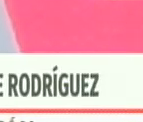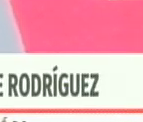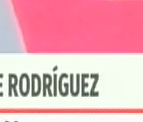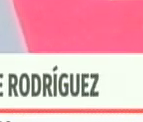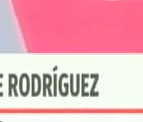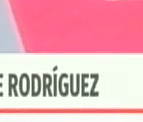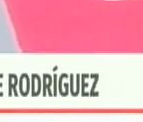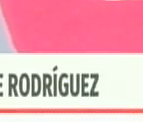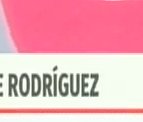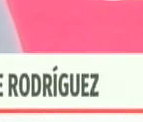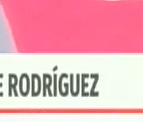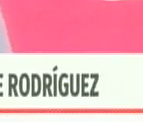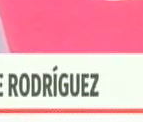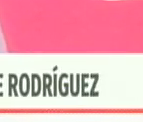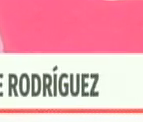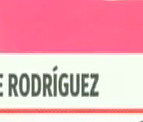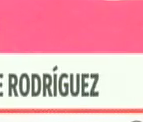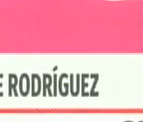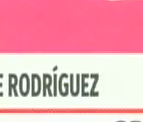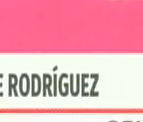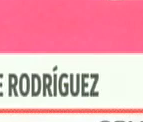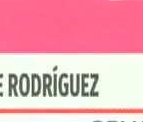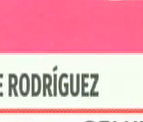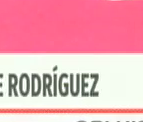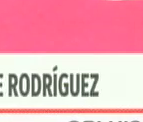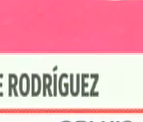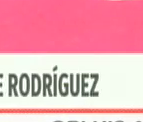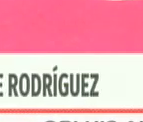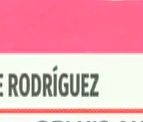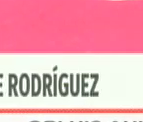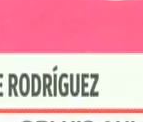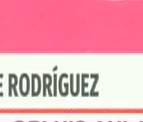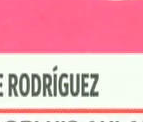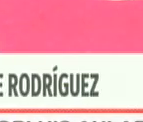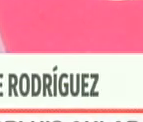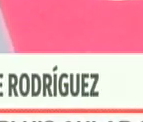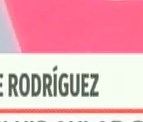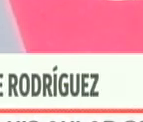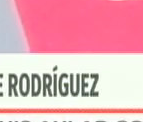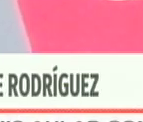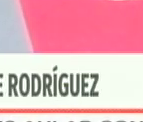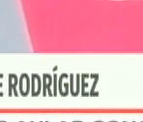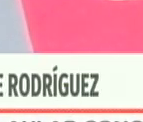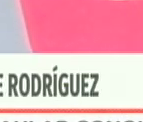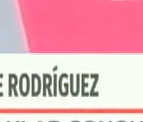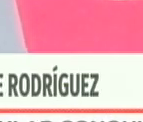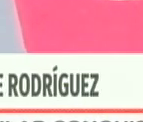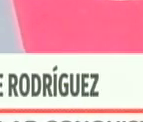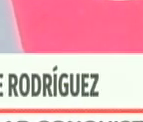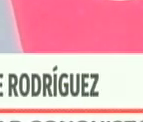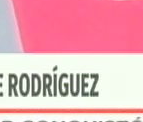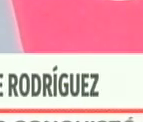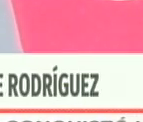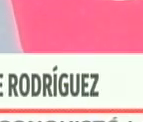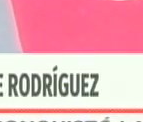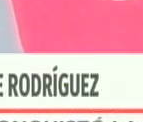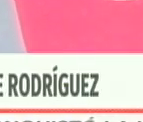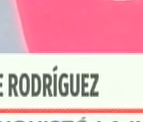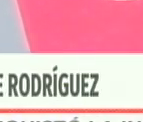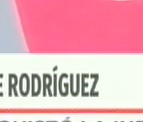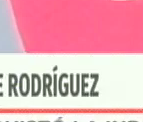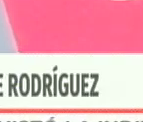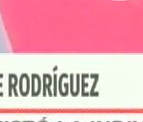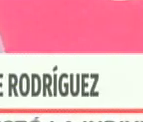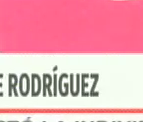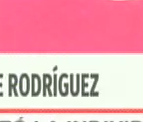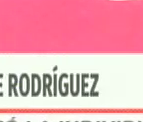viene del desierto ardiente de Carora. Un saludo y un abrazo a los que